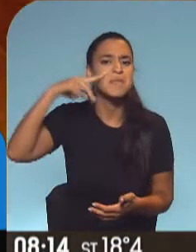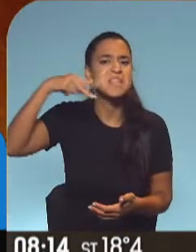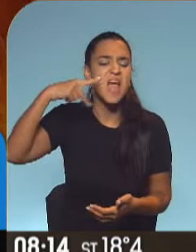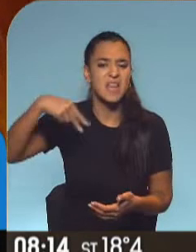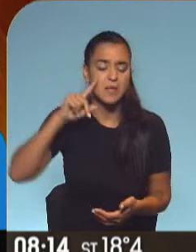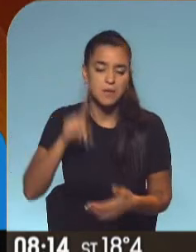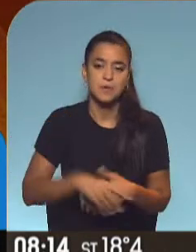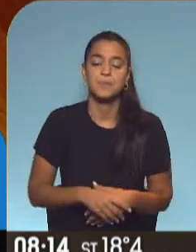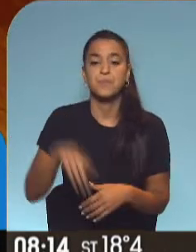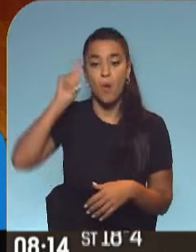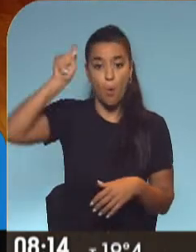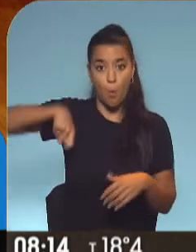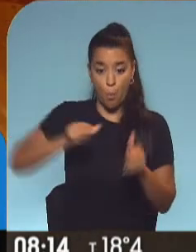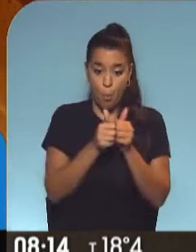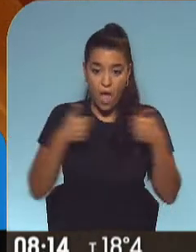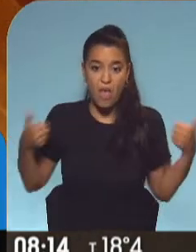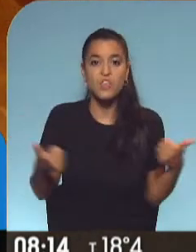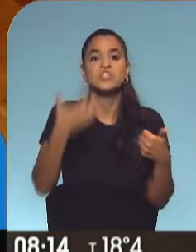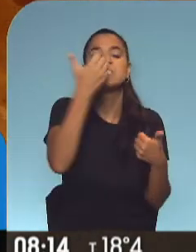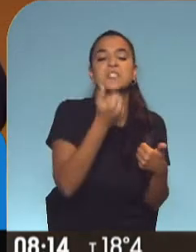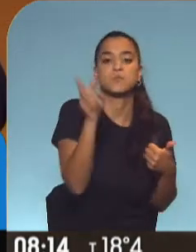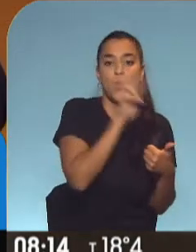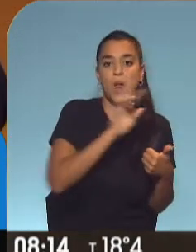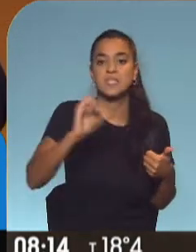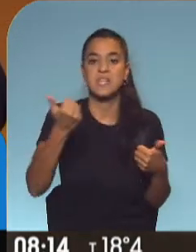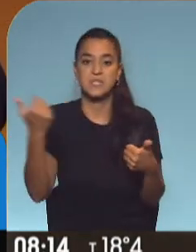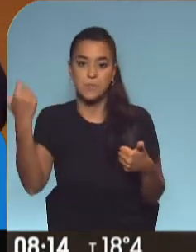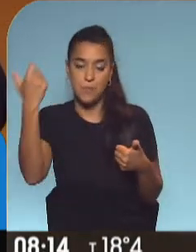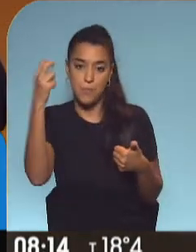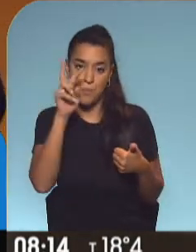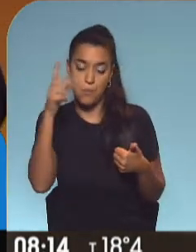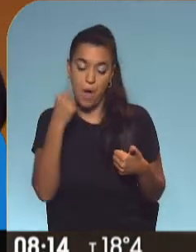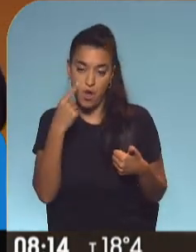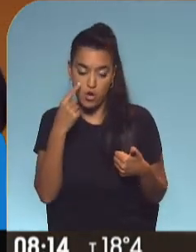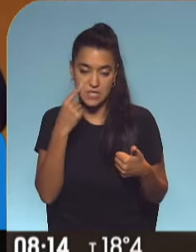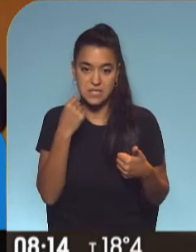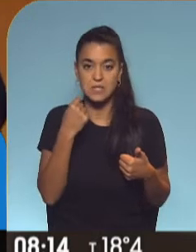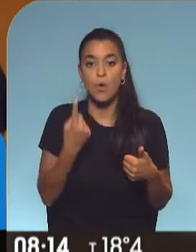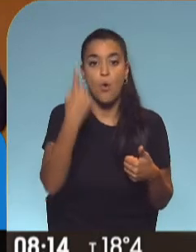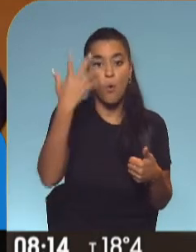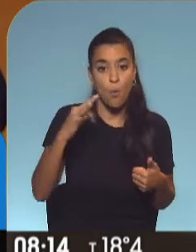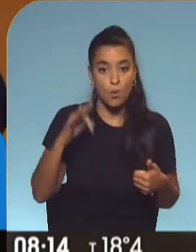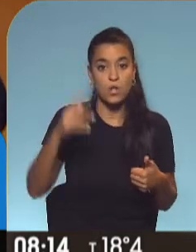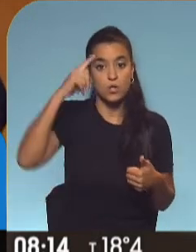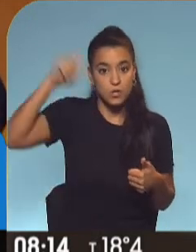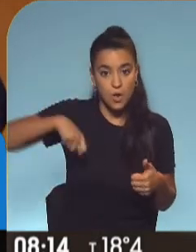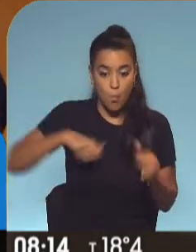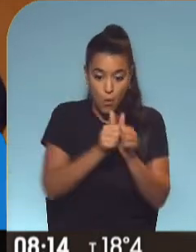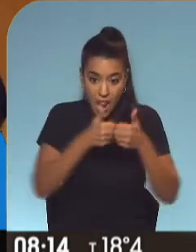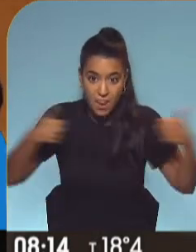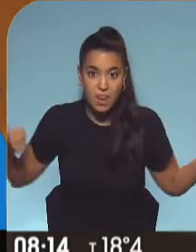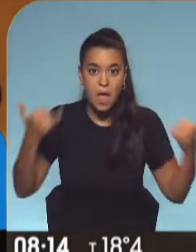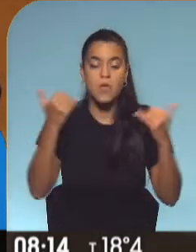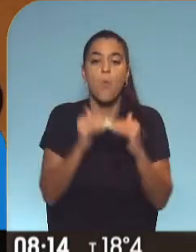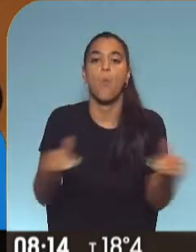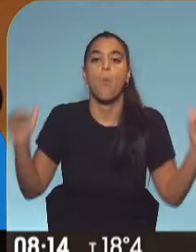El jurado en Argentina tiene por ley 6 mujeres y 6 varones. Es el único tribunal judicial constitucional que tiene